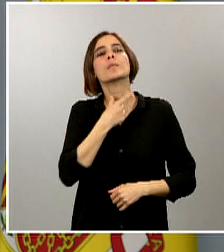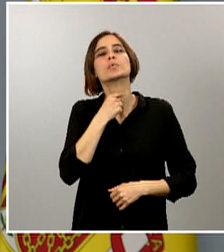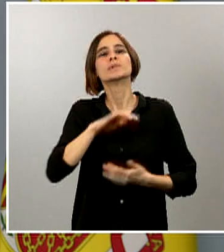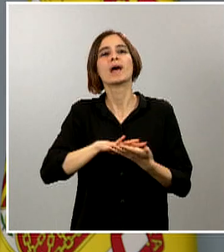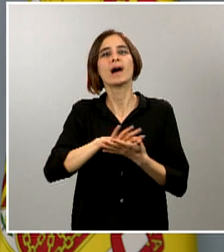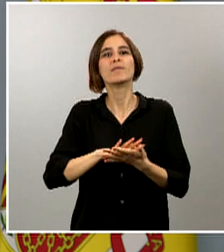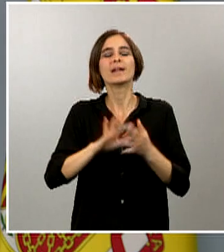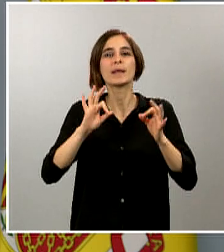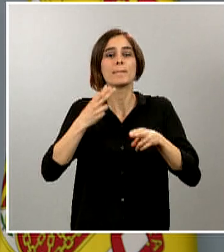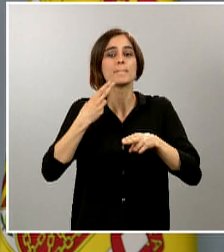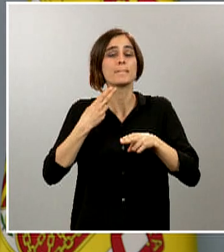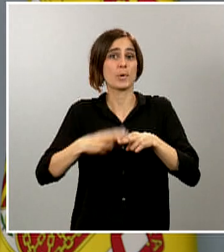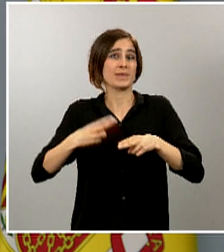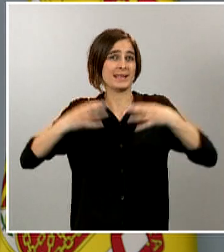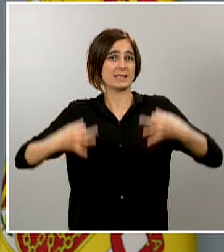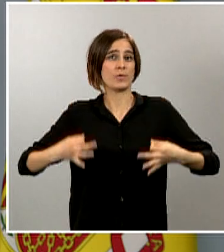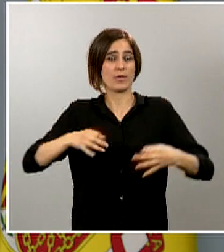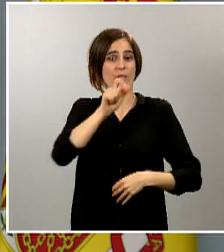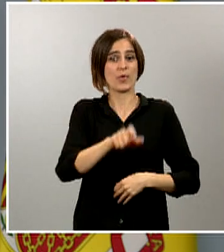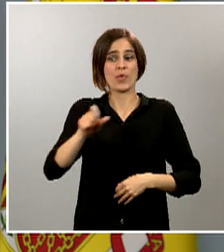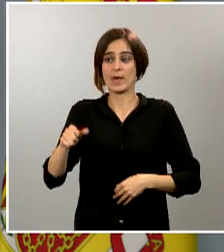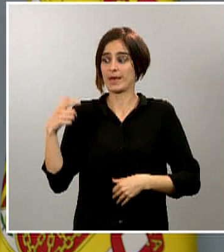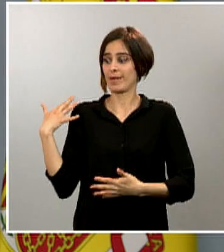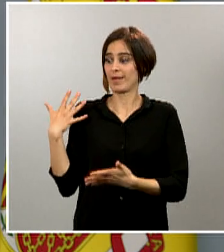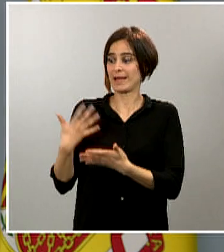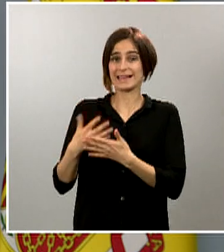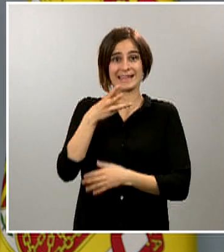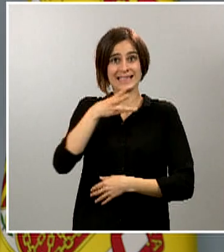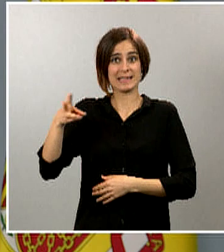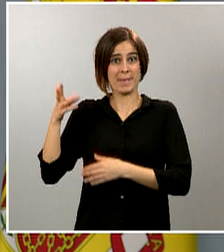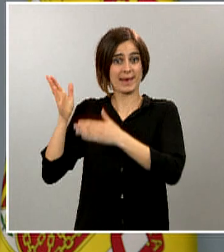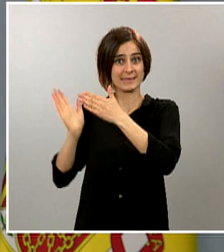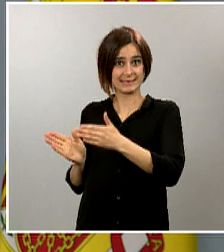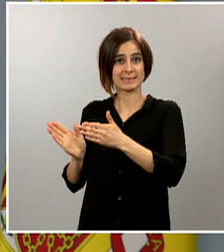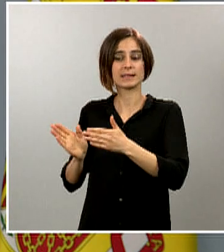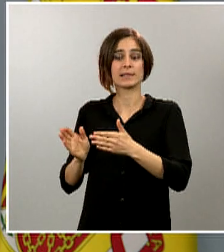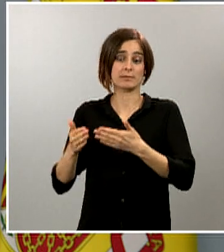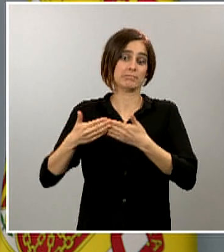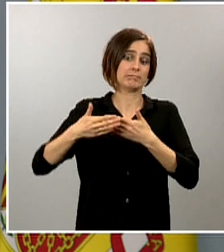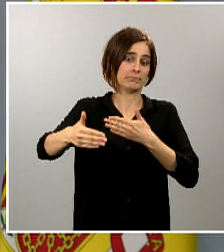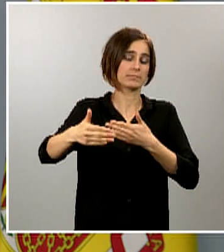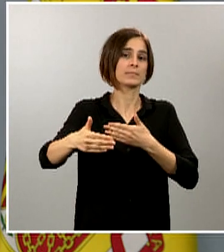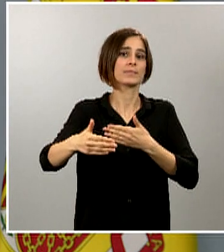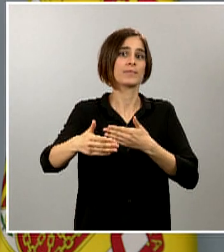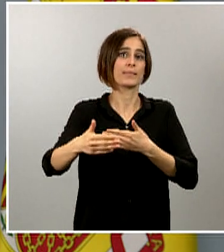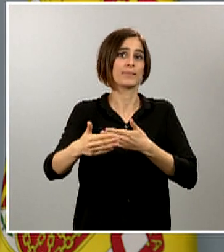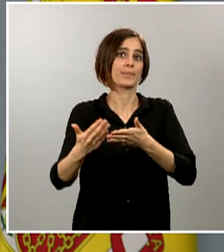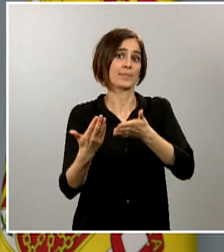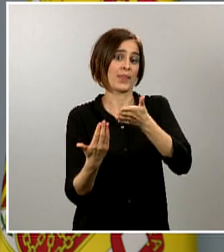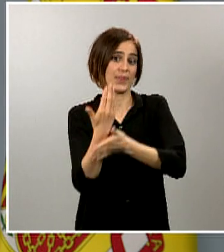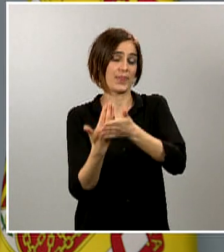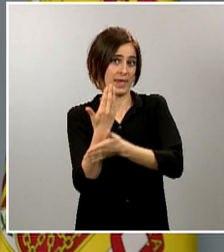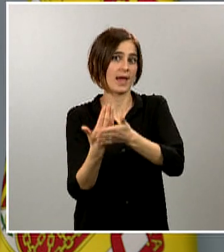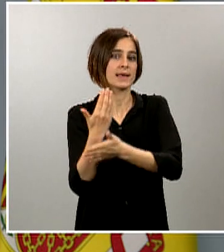ciudadana durante estas 3 semanas y como será en el resto de días que sigan, se